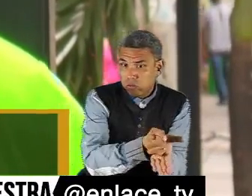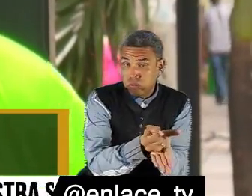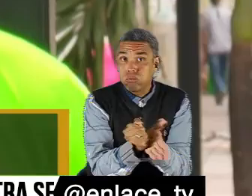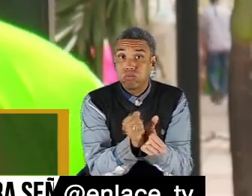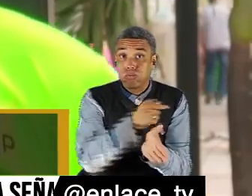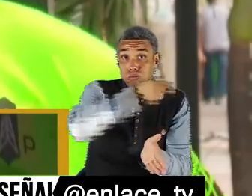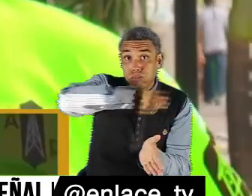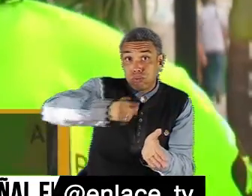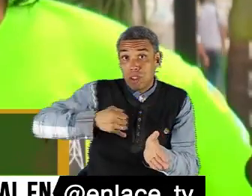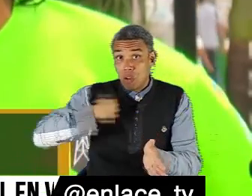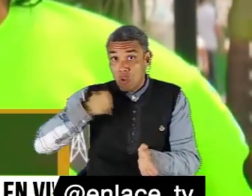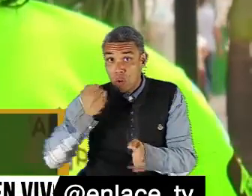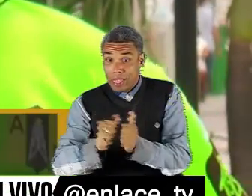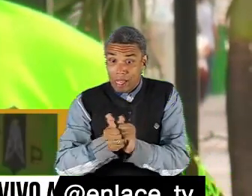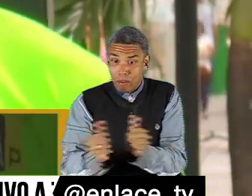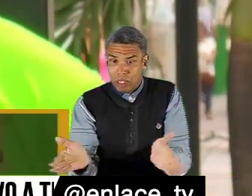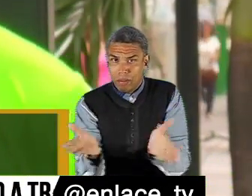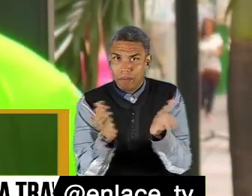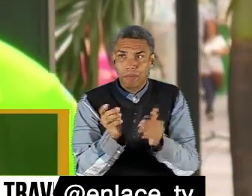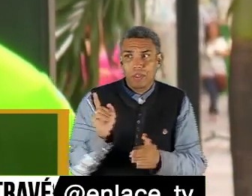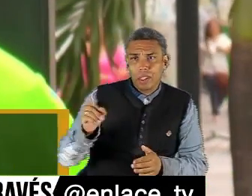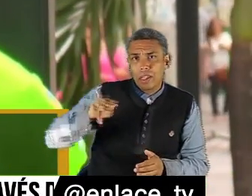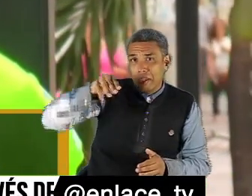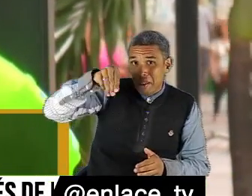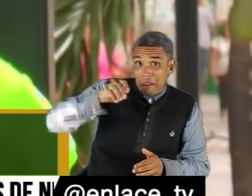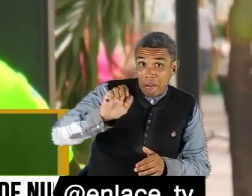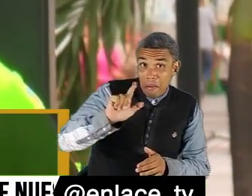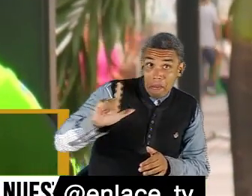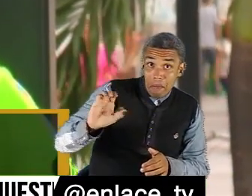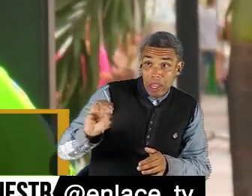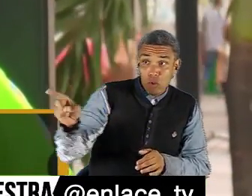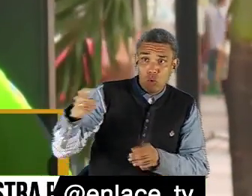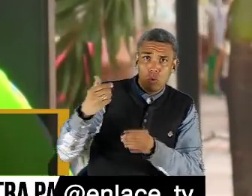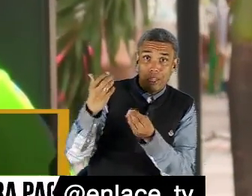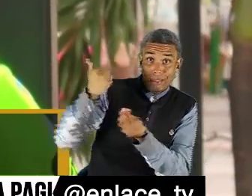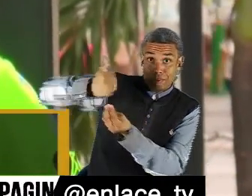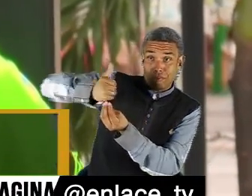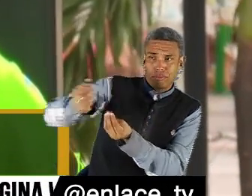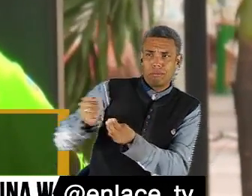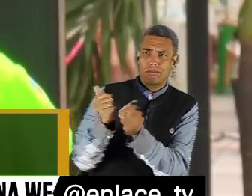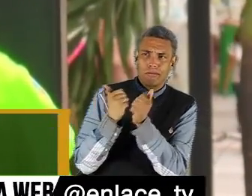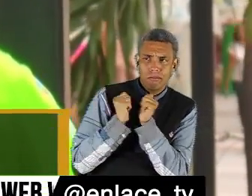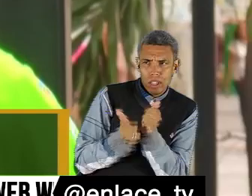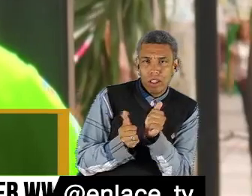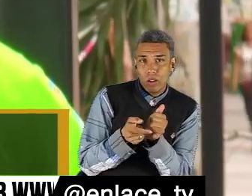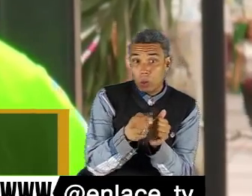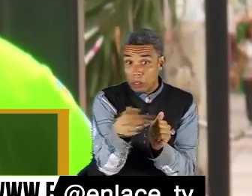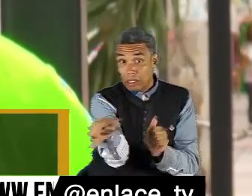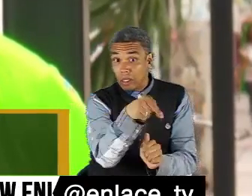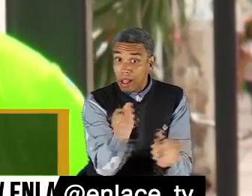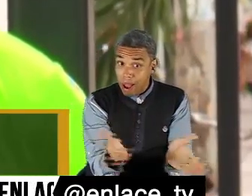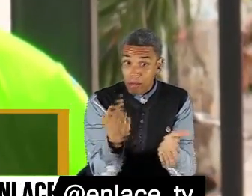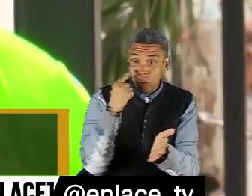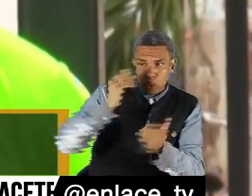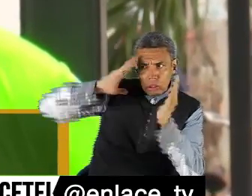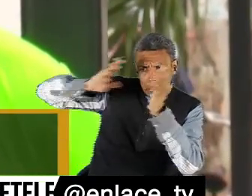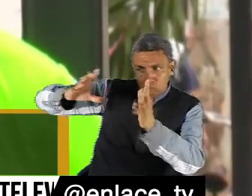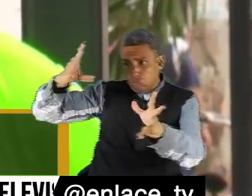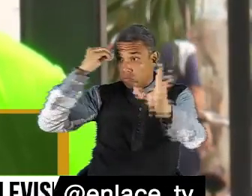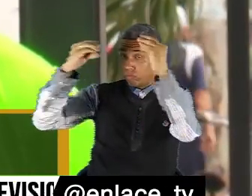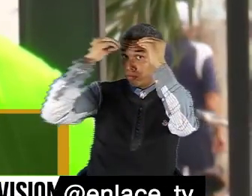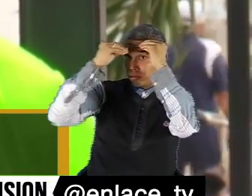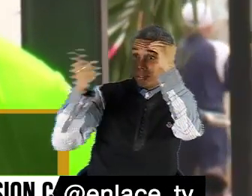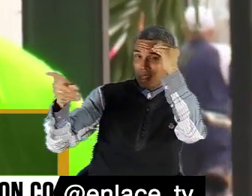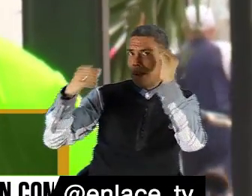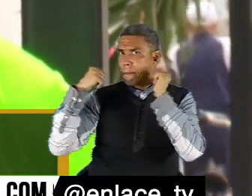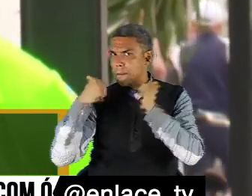que el equipo del Mello Cortina sea gancho para los jóvenes, para que vean ahí ese espejo de Fernando Cortina, que los jóvenes lo lleva